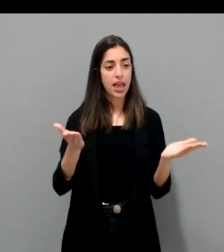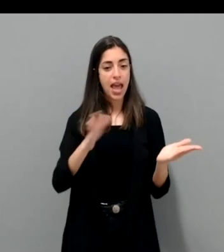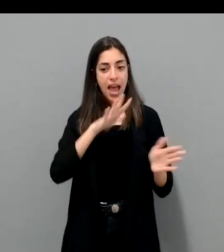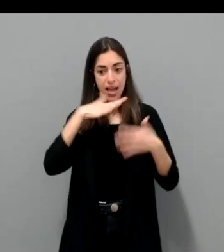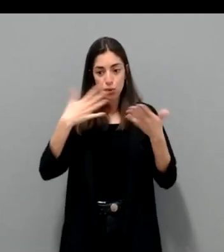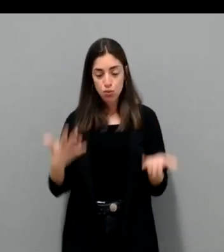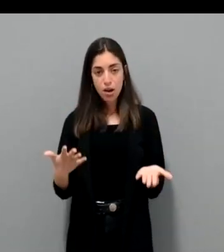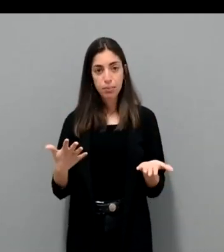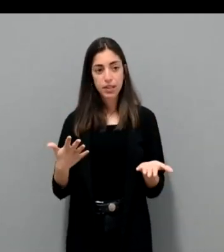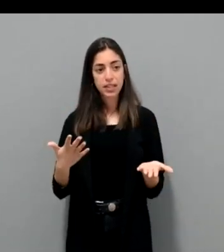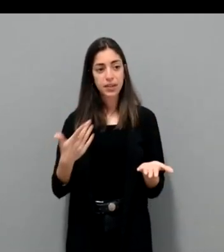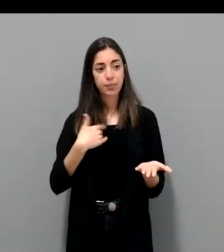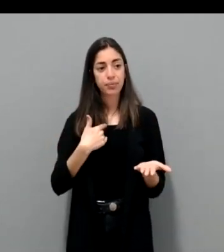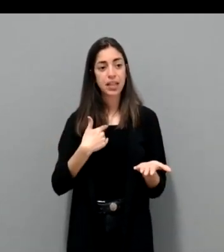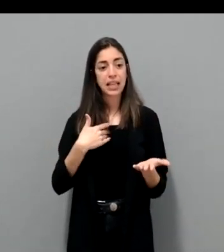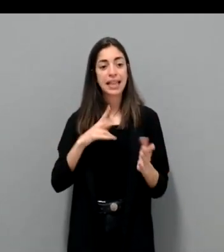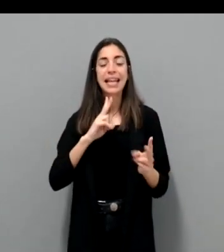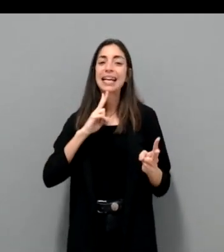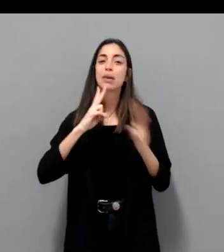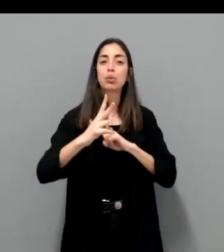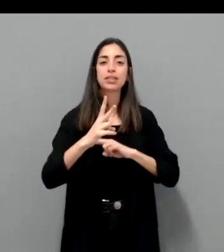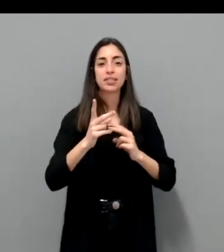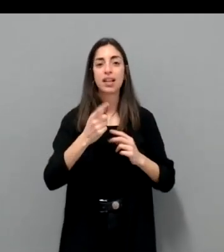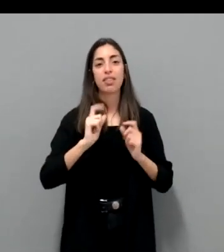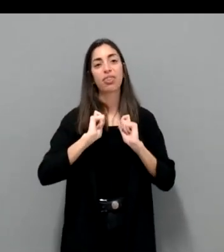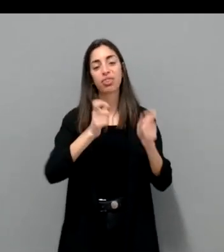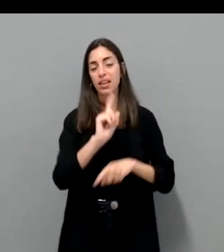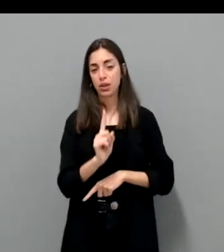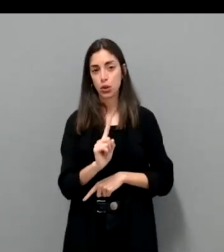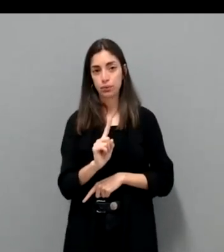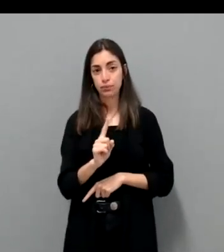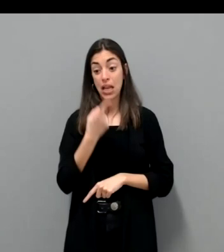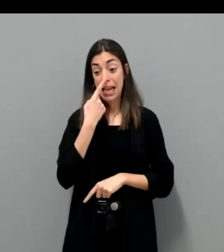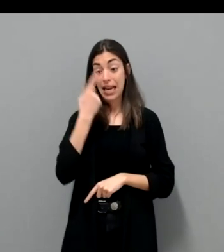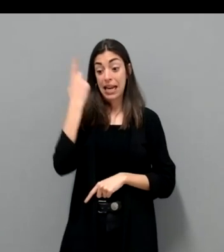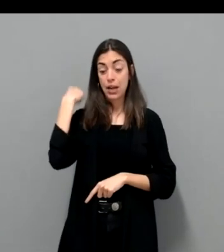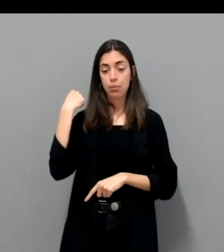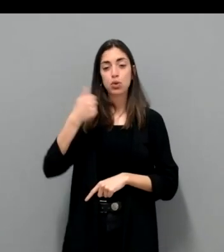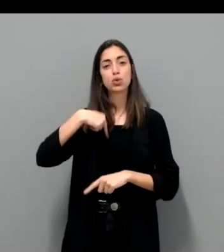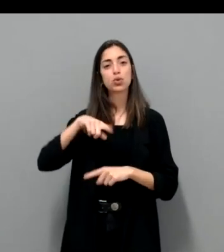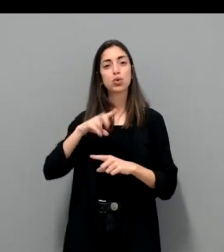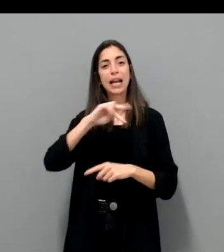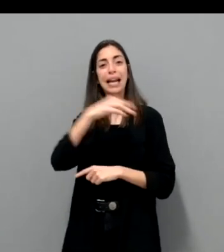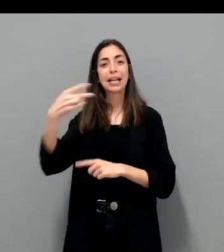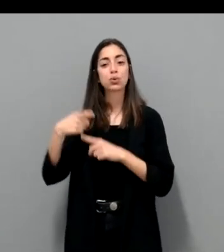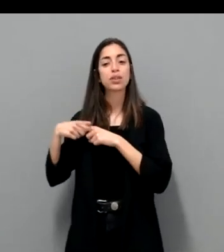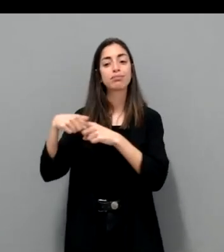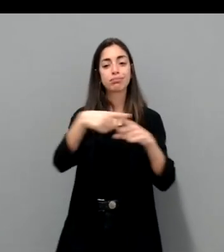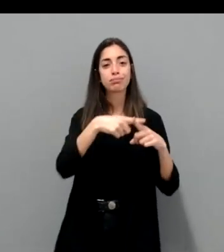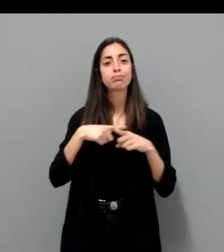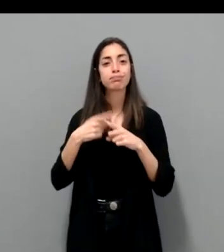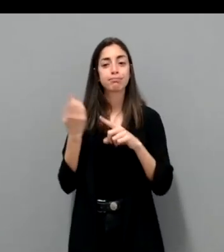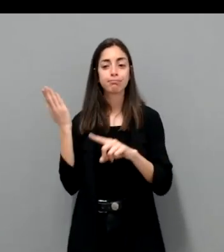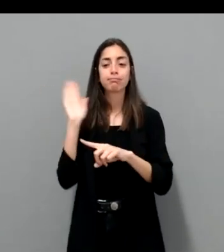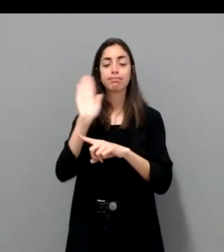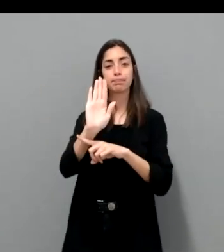no está dando suficiente respuesta. Hace un año compartíamos los resultados de nuestro estudio